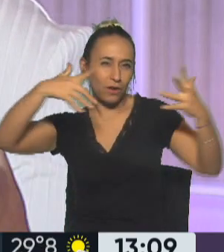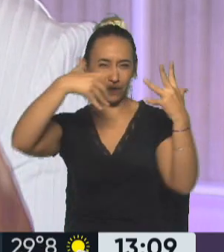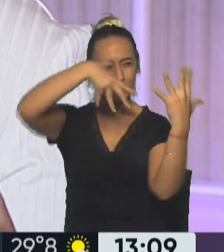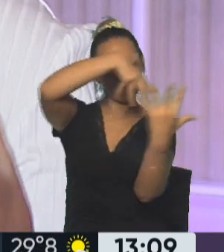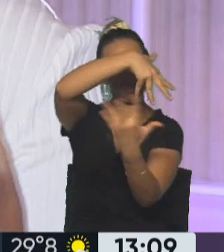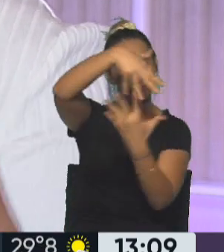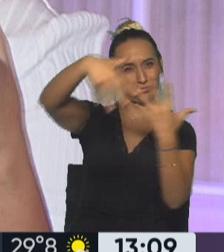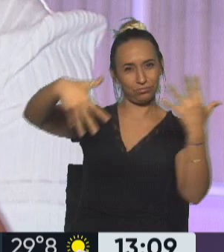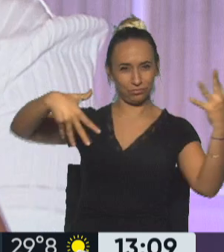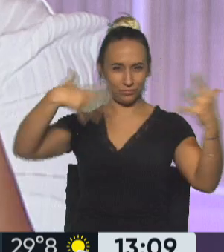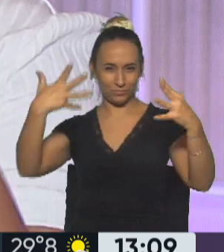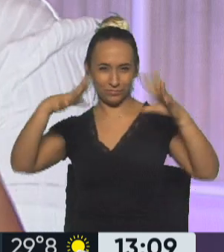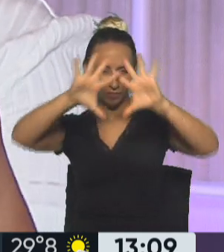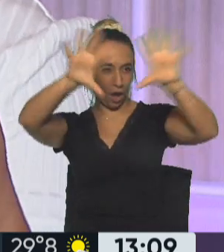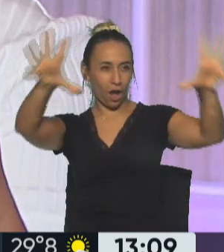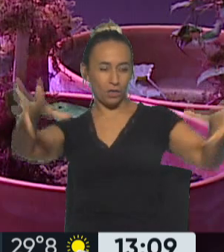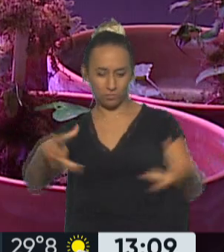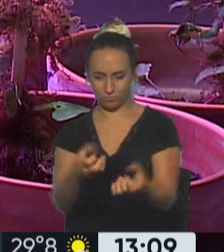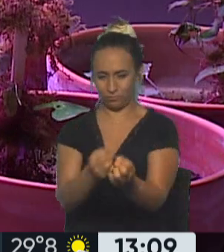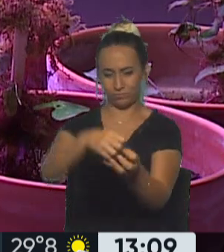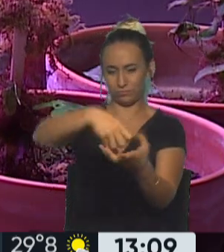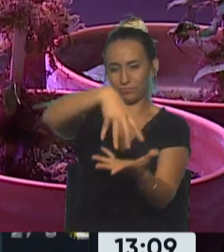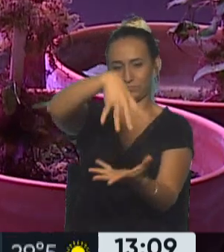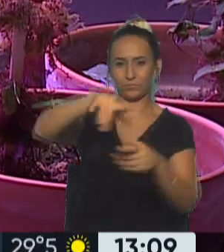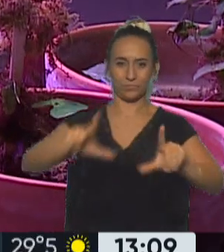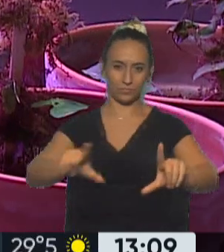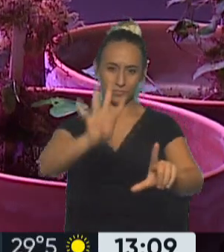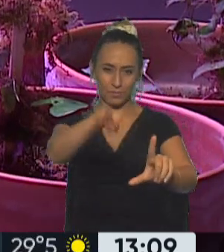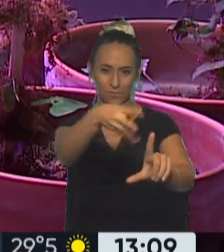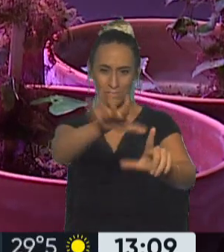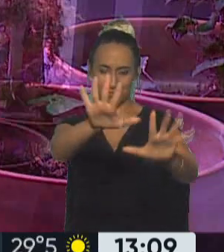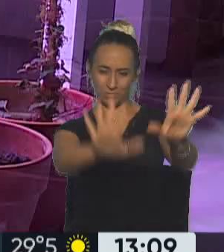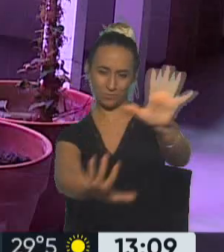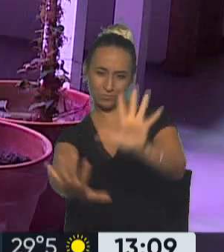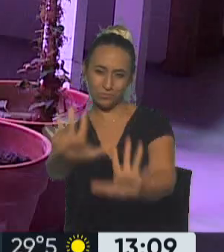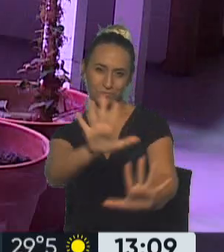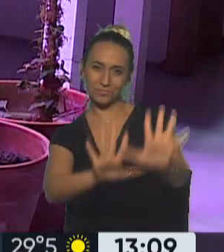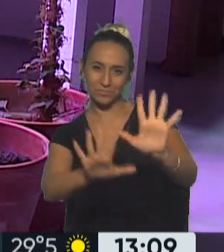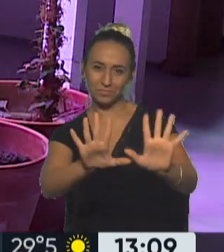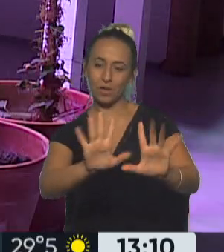conviven todos en una especie de cuadrícula que es una estructura plana.